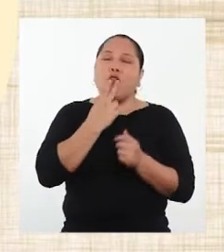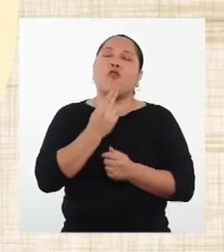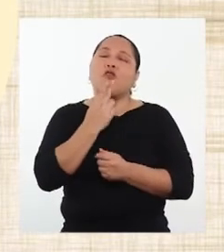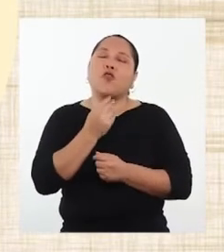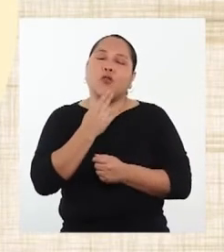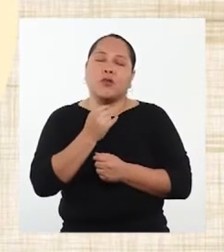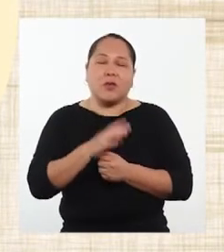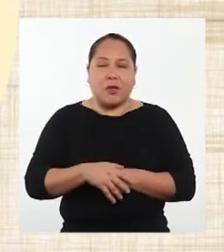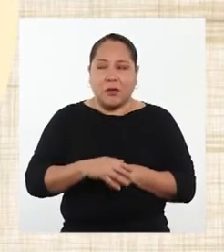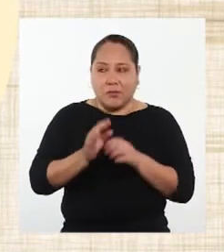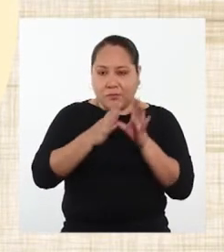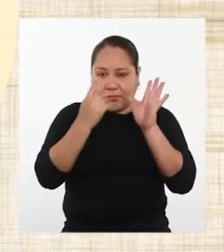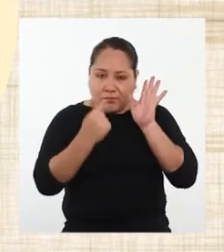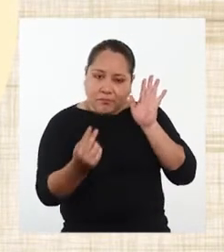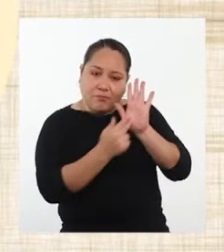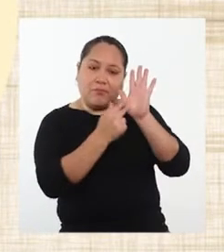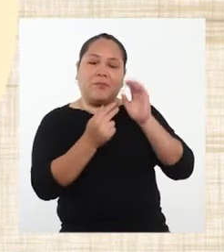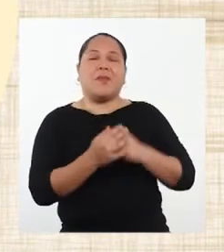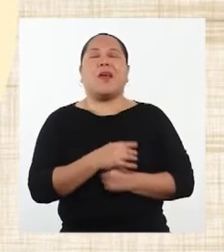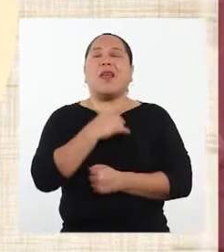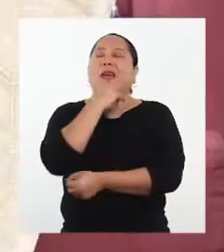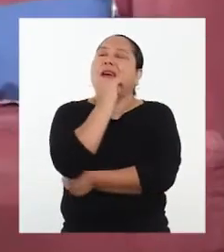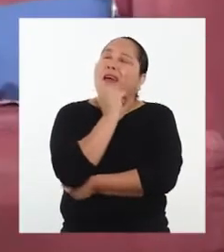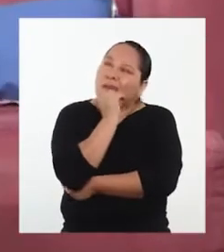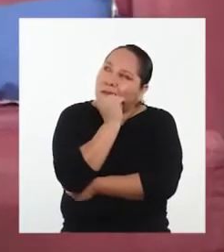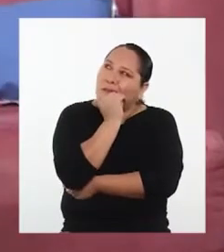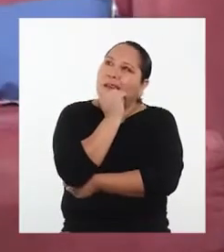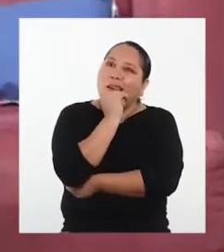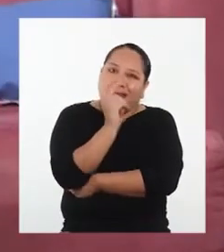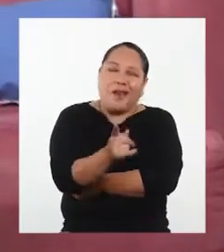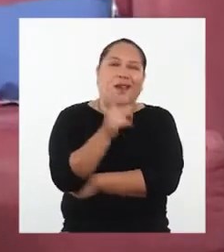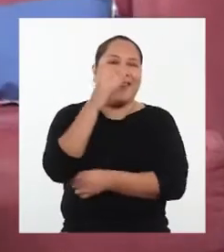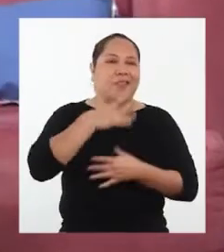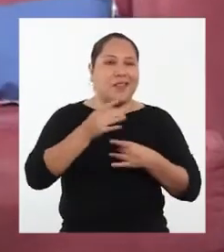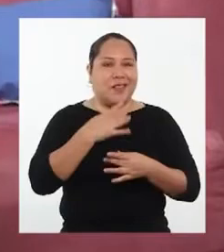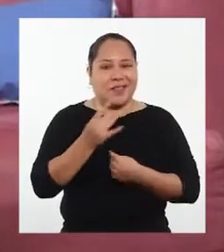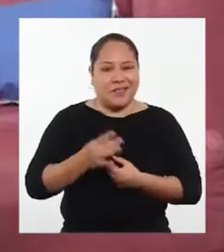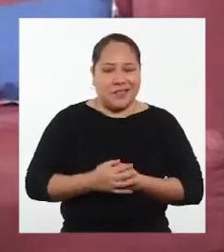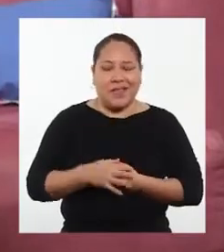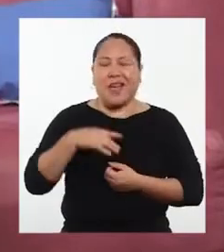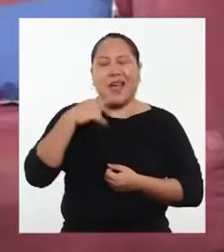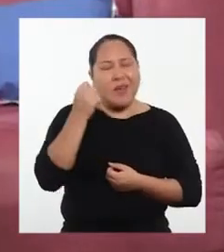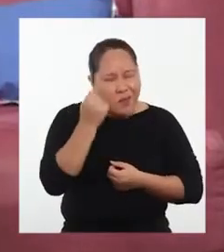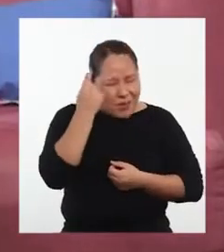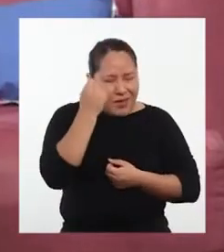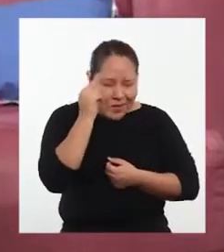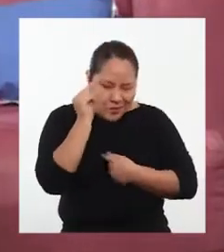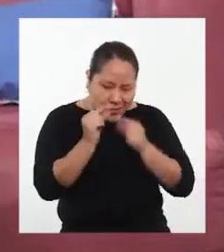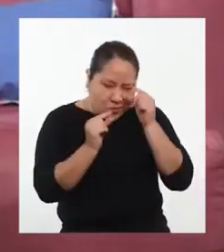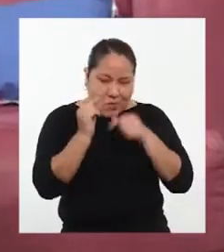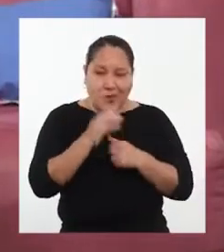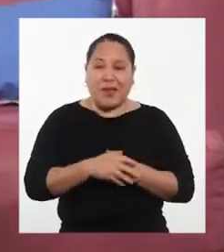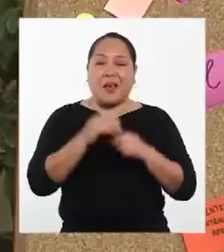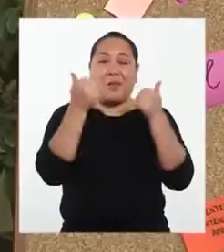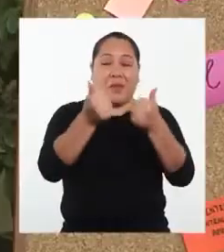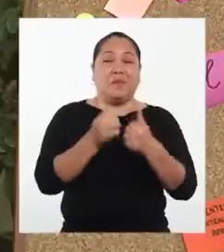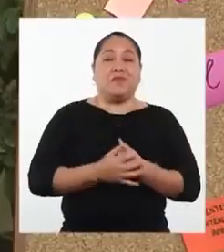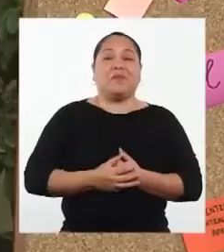pequeño, dulce y punzante. ¡Ah! ¡Qué interesante! Ya voy